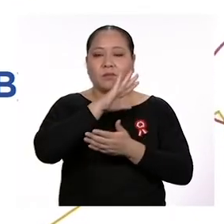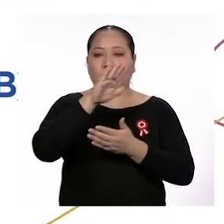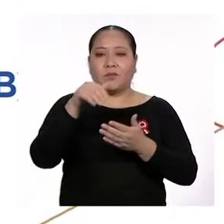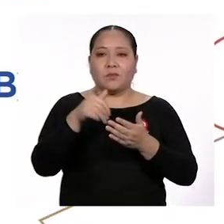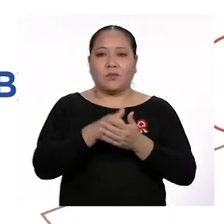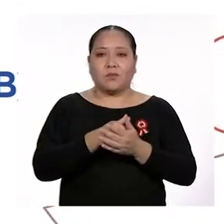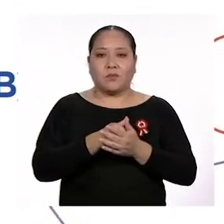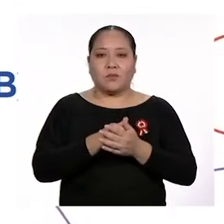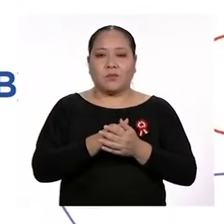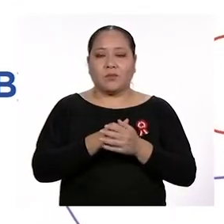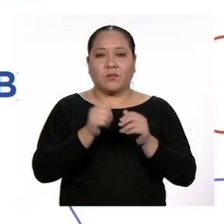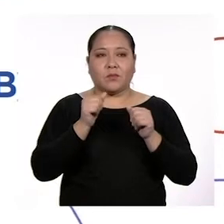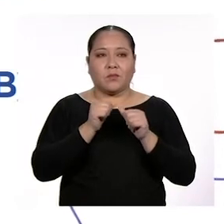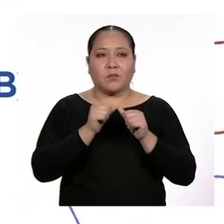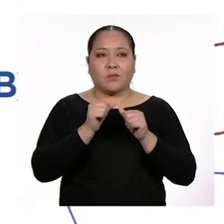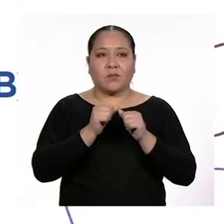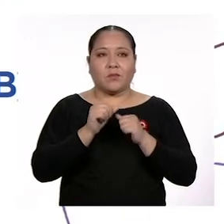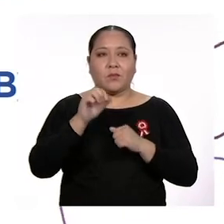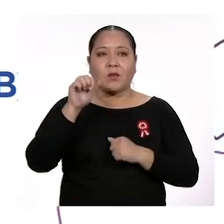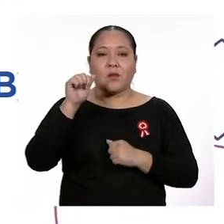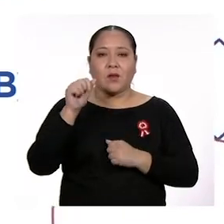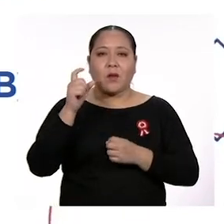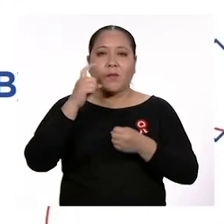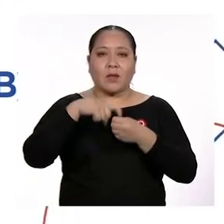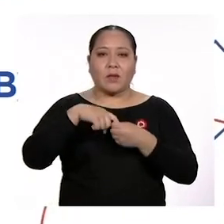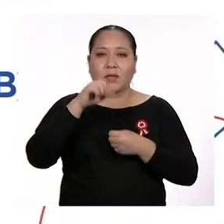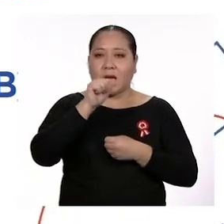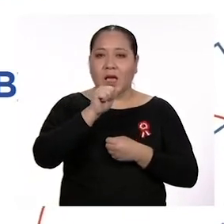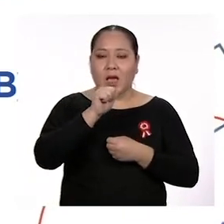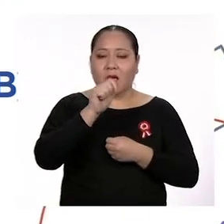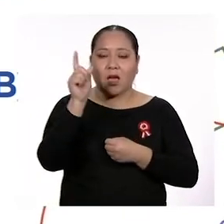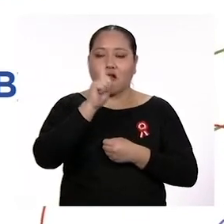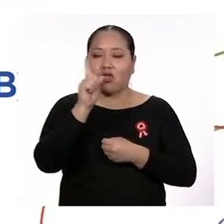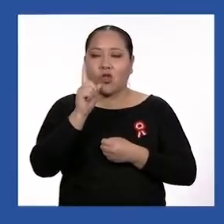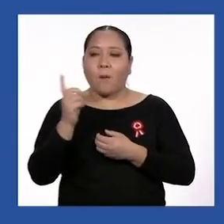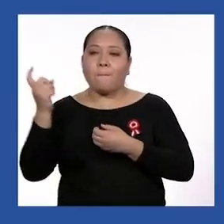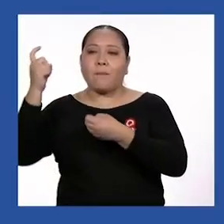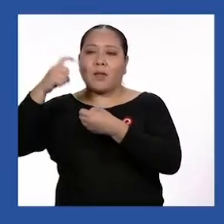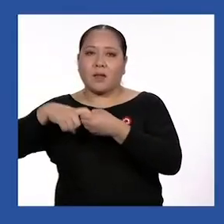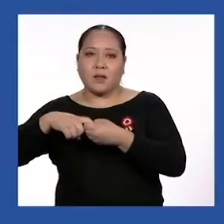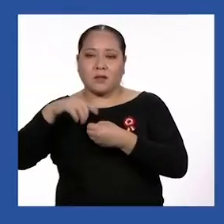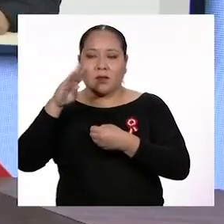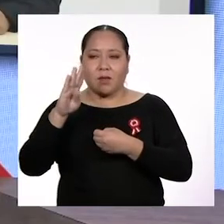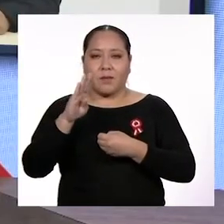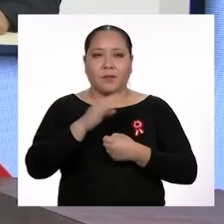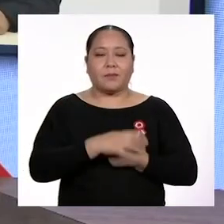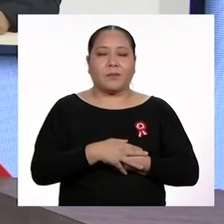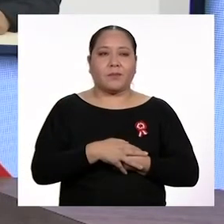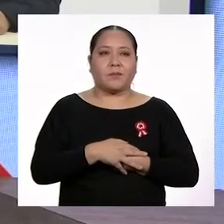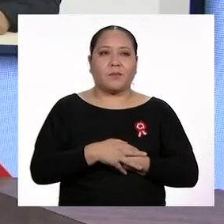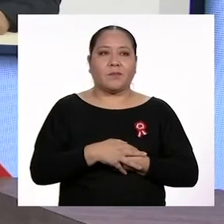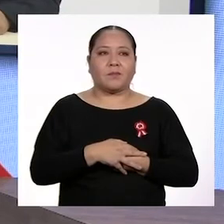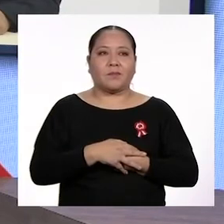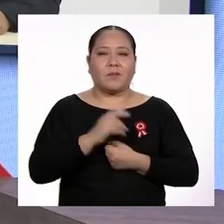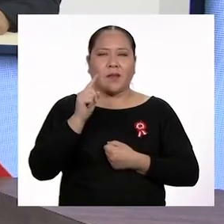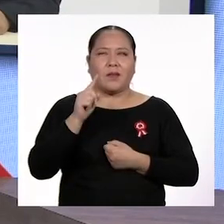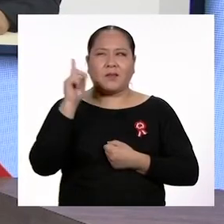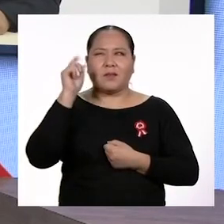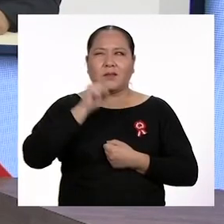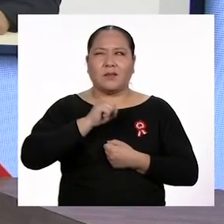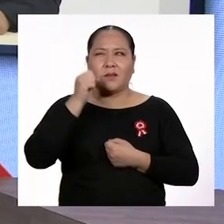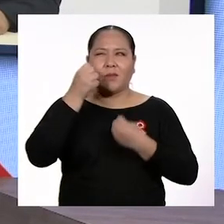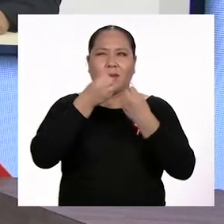los elementos del intervalo A que no pertenecen al intervalo B. Creo que ahí sí me